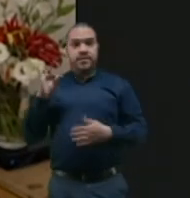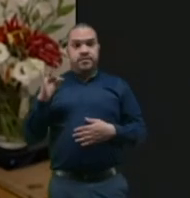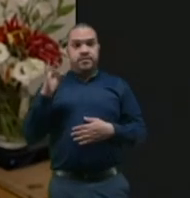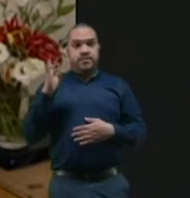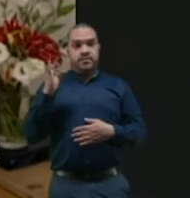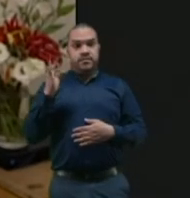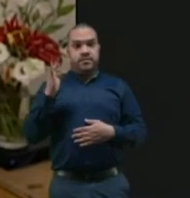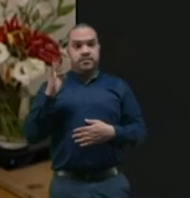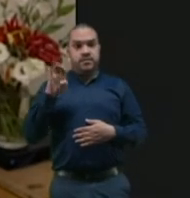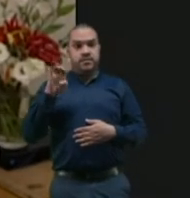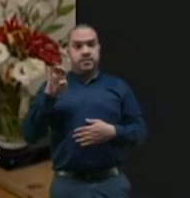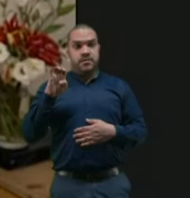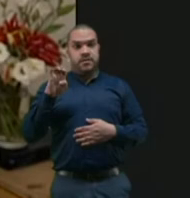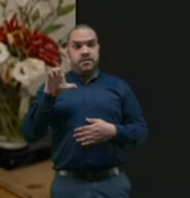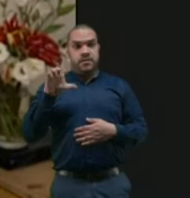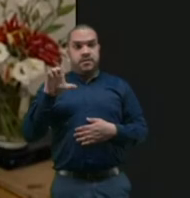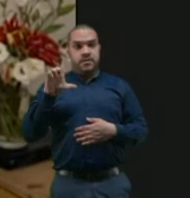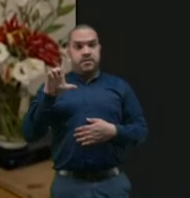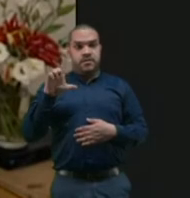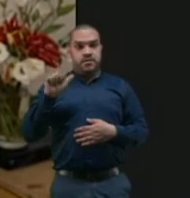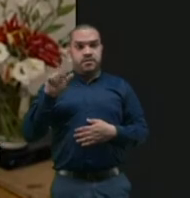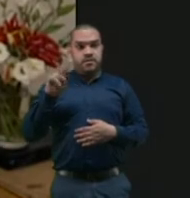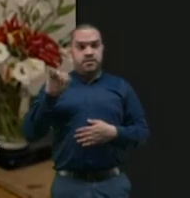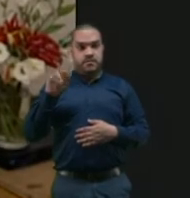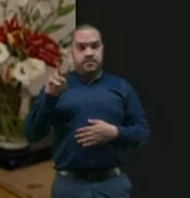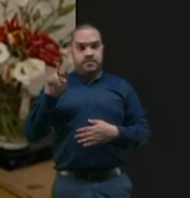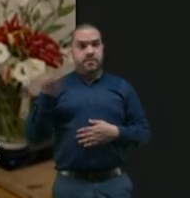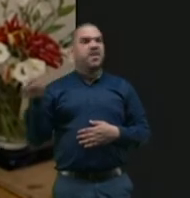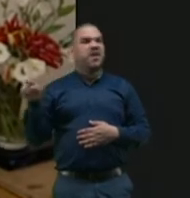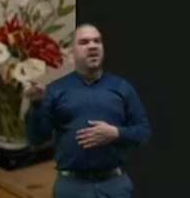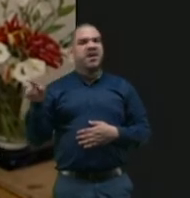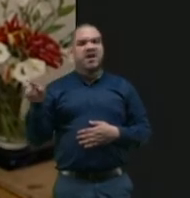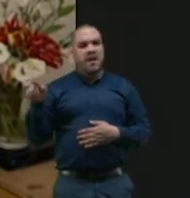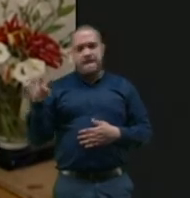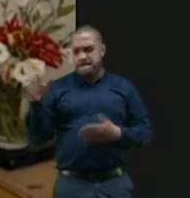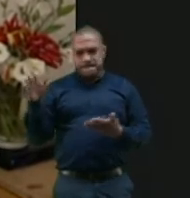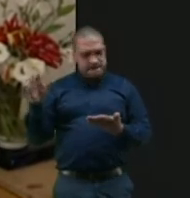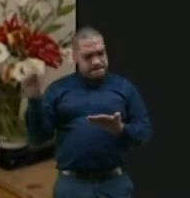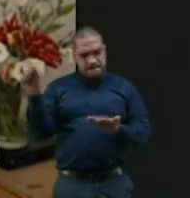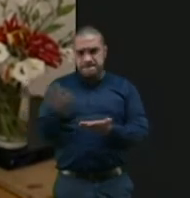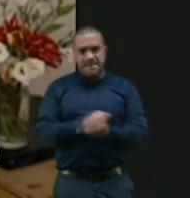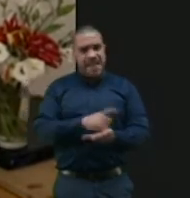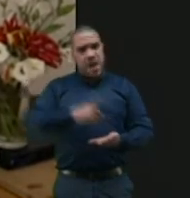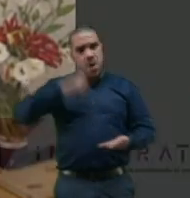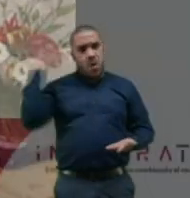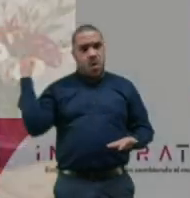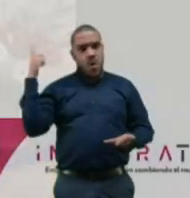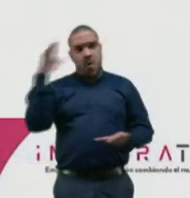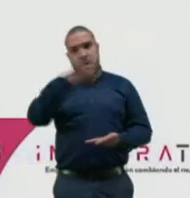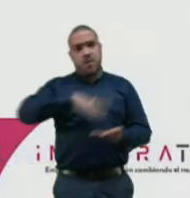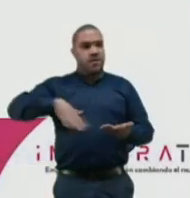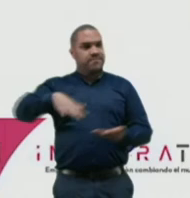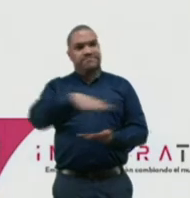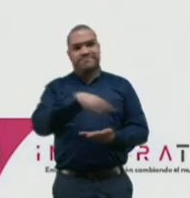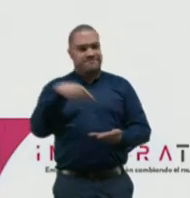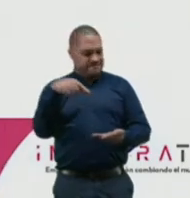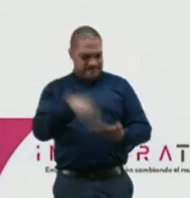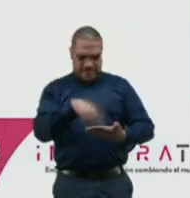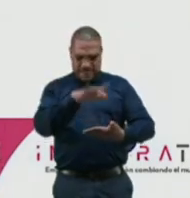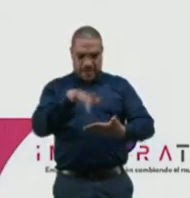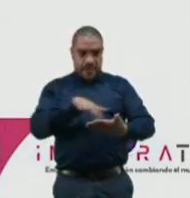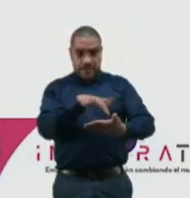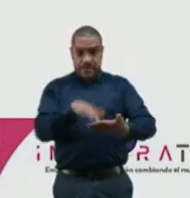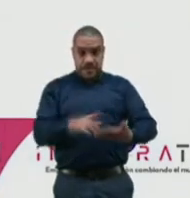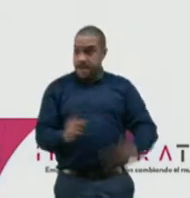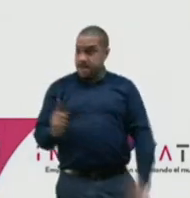Una página en blanco. No había absolutamente nada en el mapa. Y cuando el primer conductor empezó a